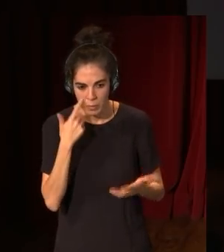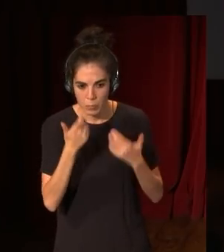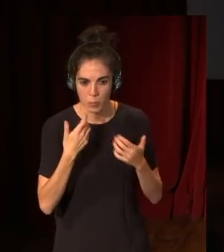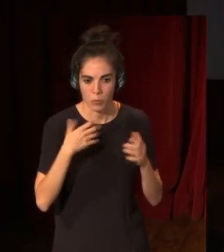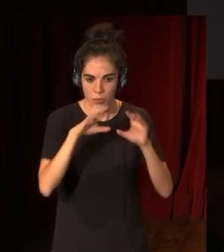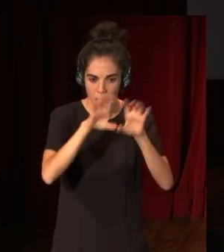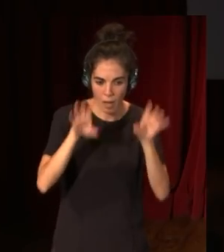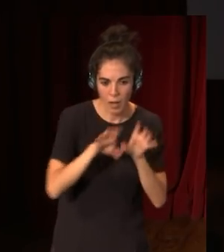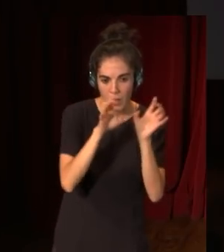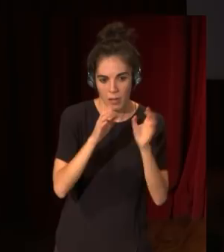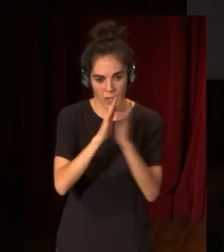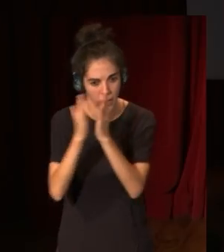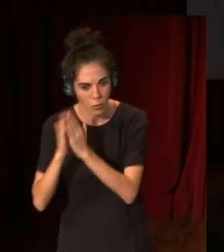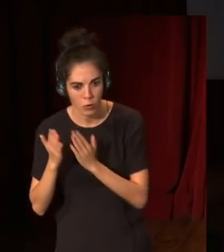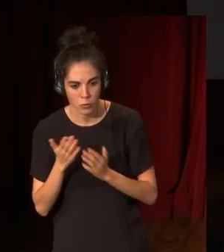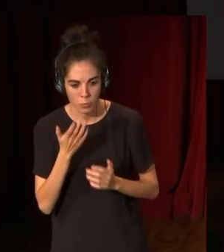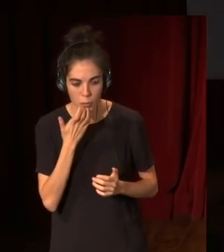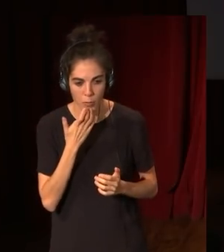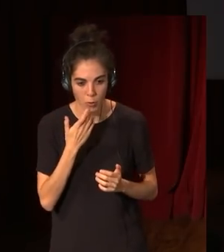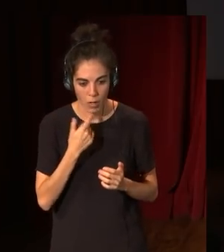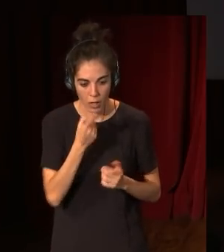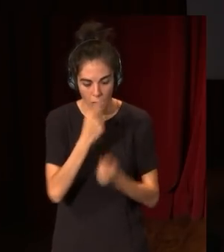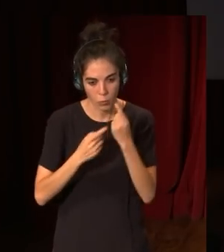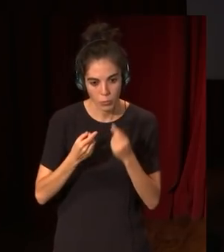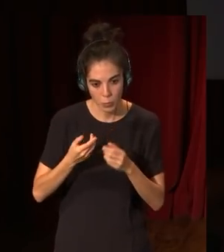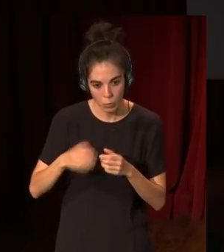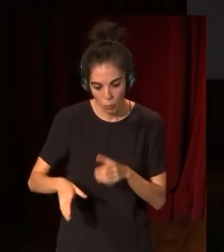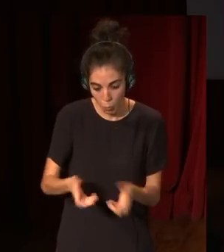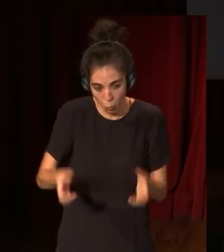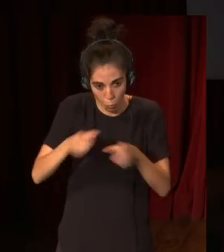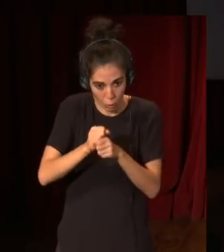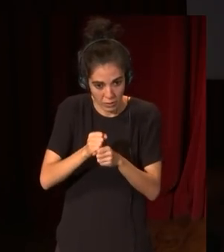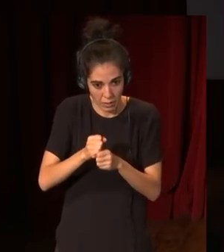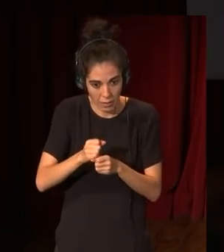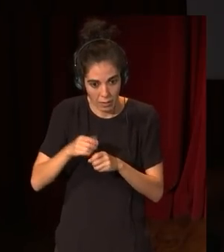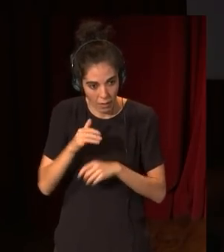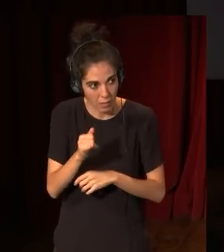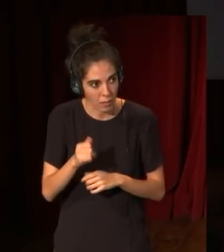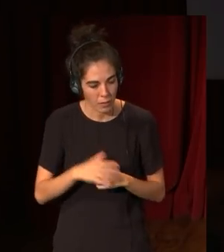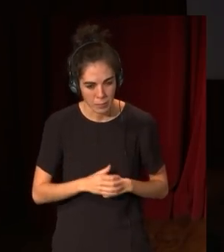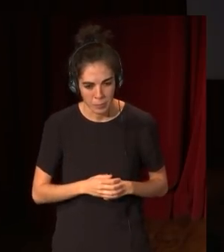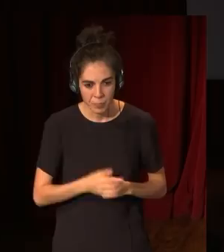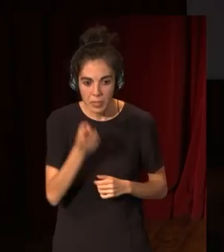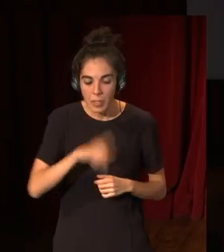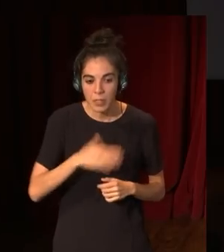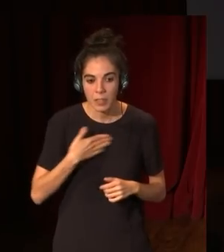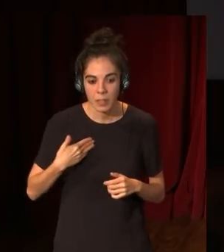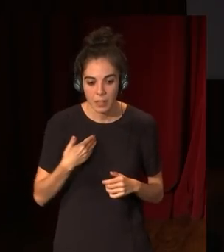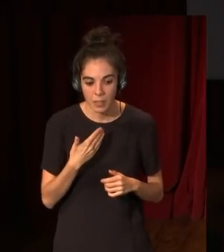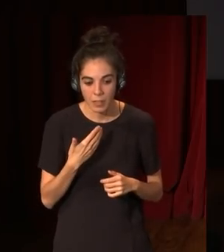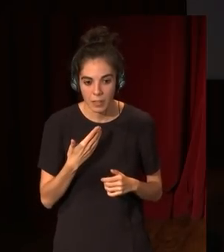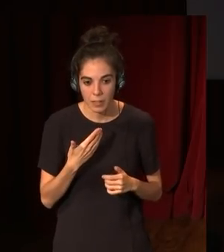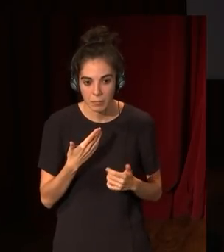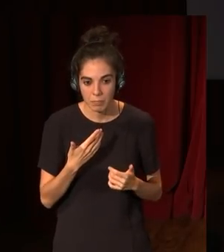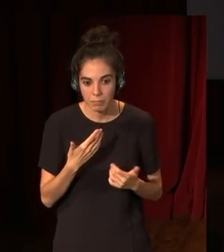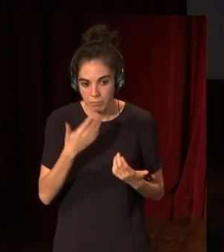en su interior en su exterior es uno de ellos incluso dentro de una bolsa de terciopelo o como ha querido también de manera arbitraria y